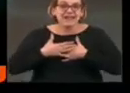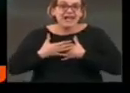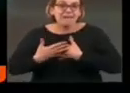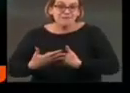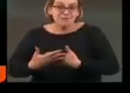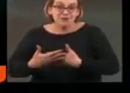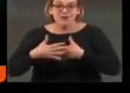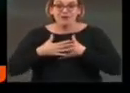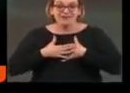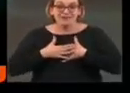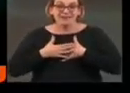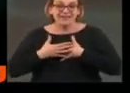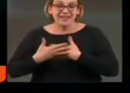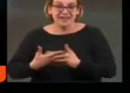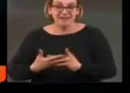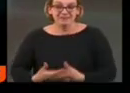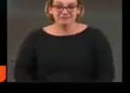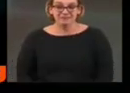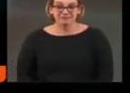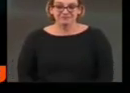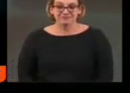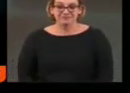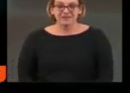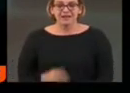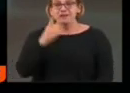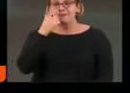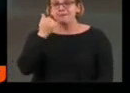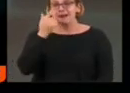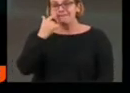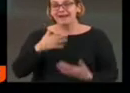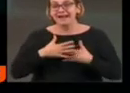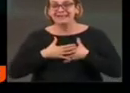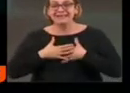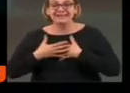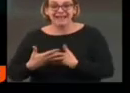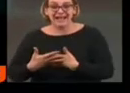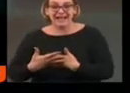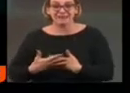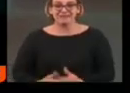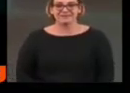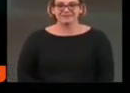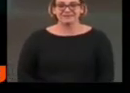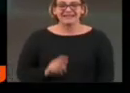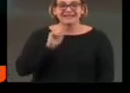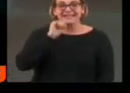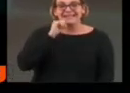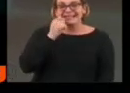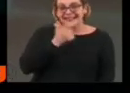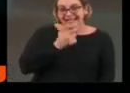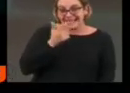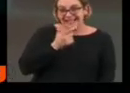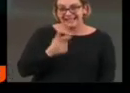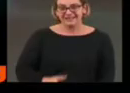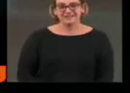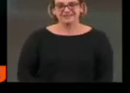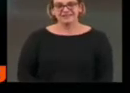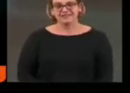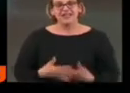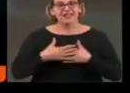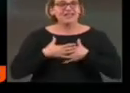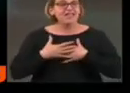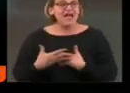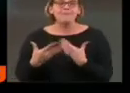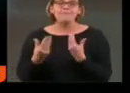Te amo, papá. Papá te ama. ¡Ay, qué linda! Te amo mucho,